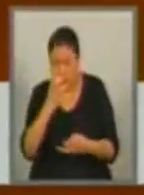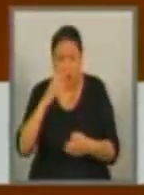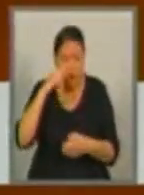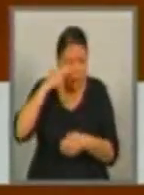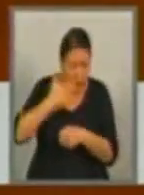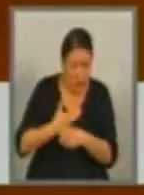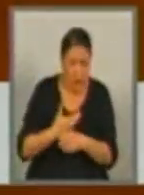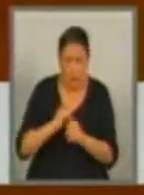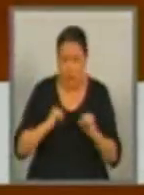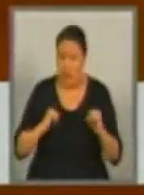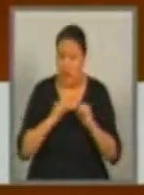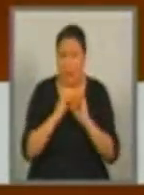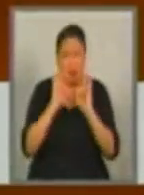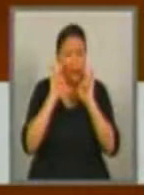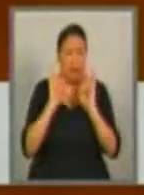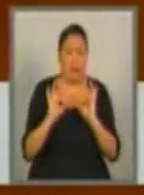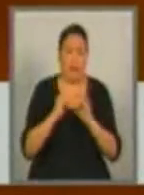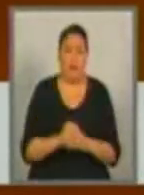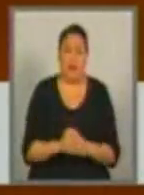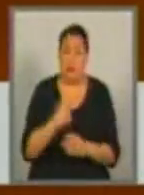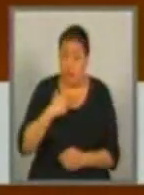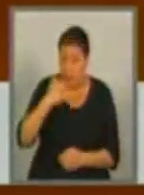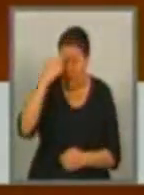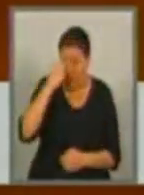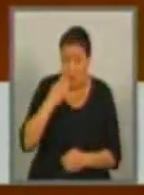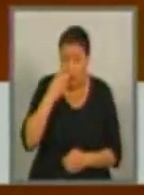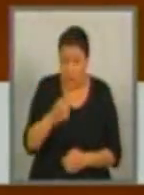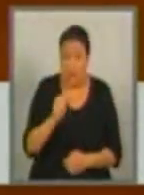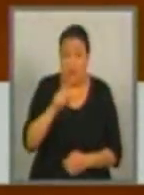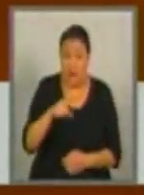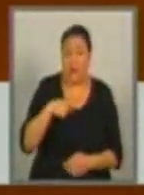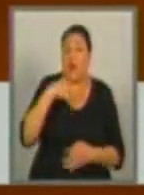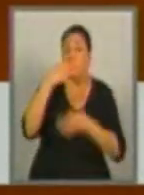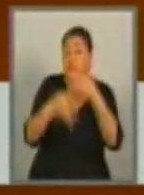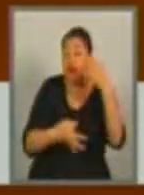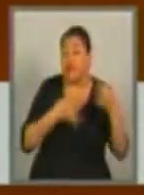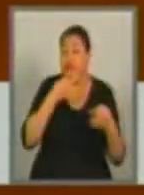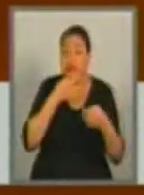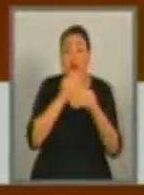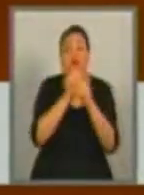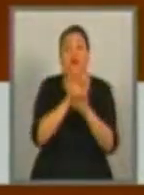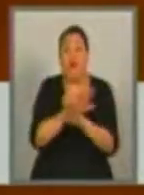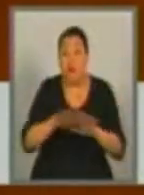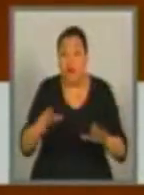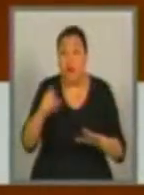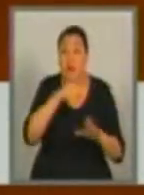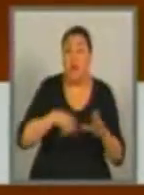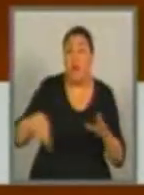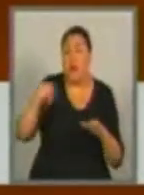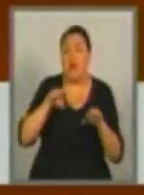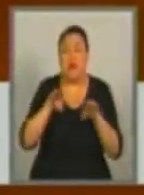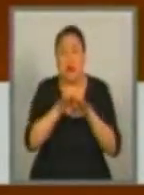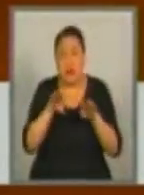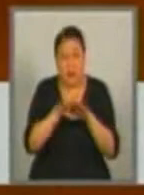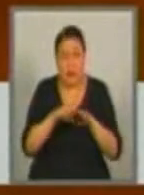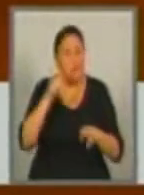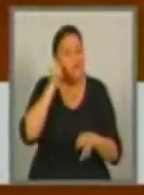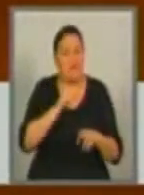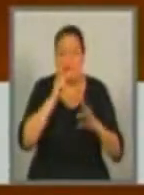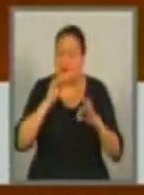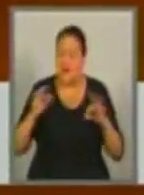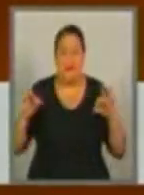institucional. La rendición de cuentas y el control de la publicidad oficial demandan como principio transversal